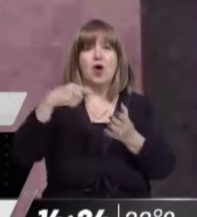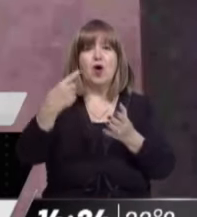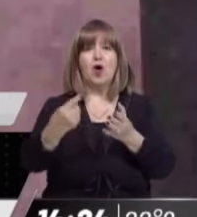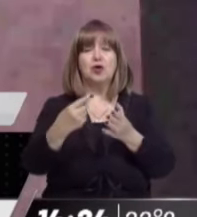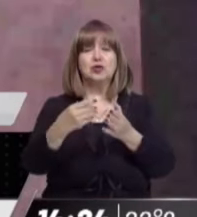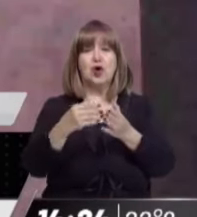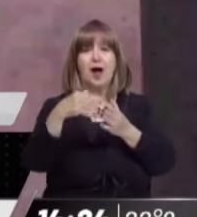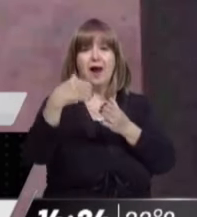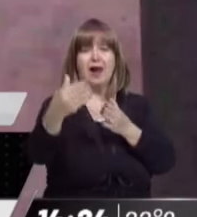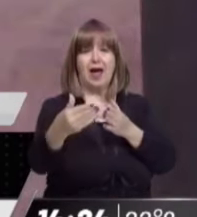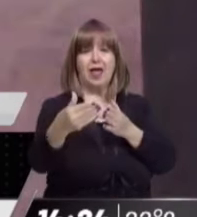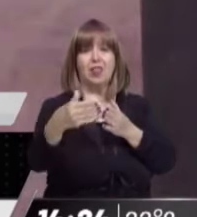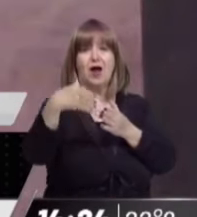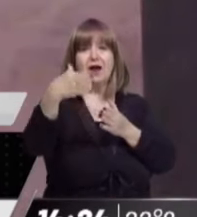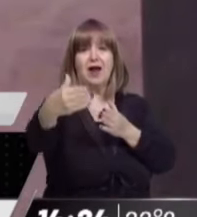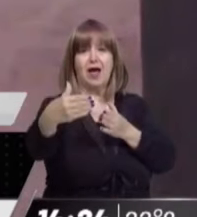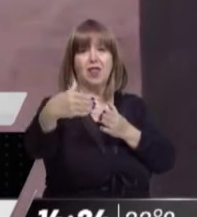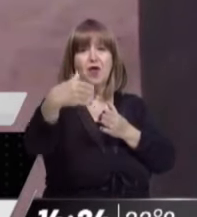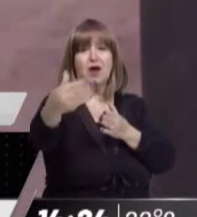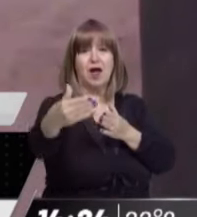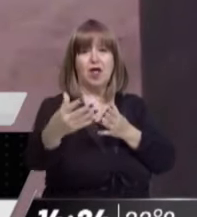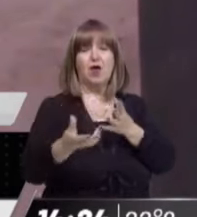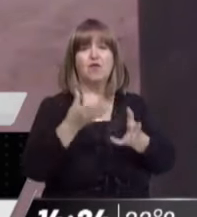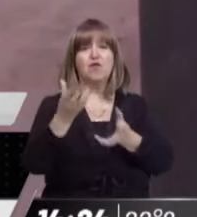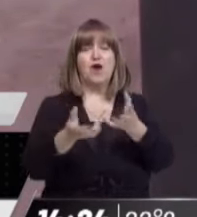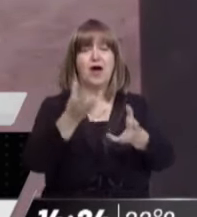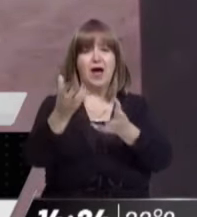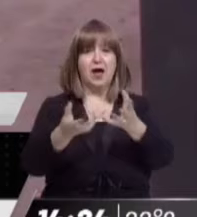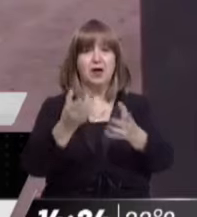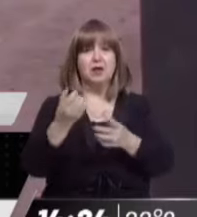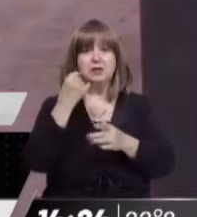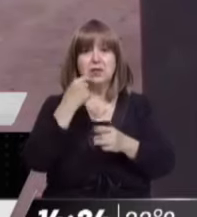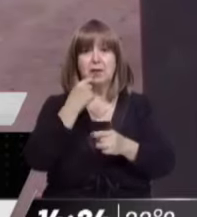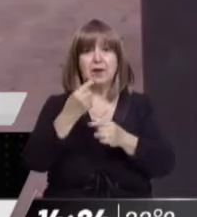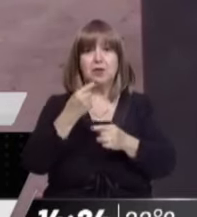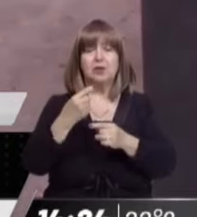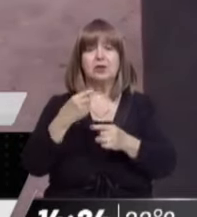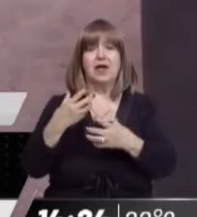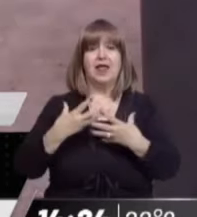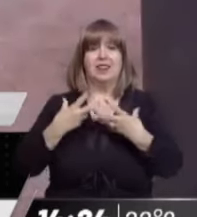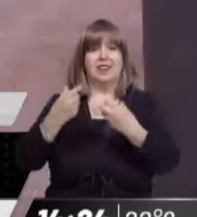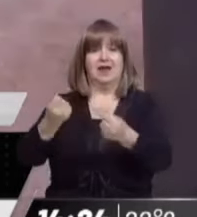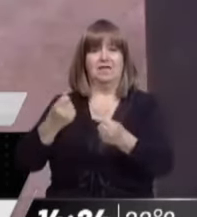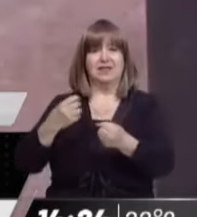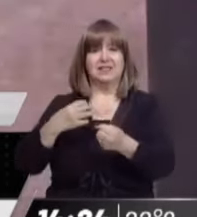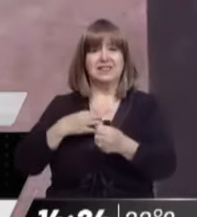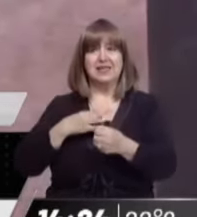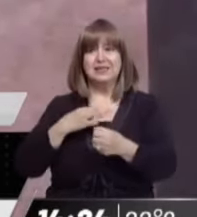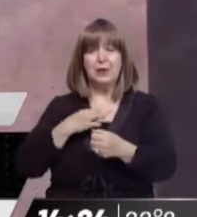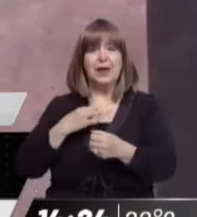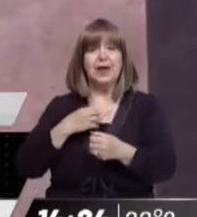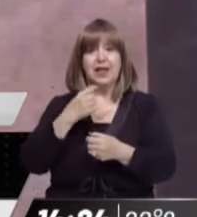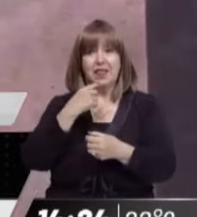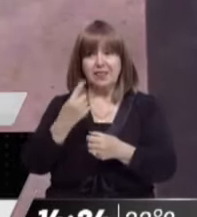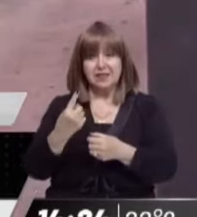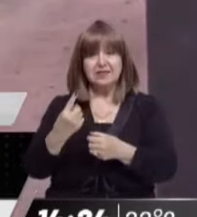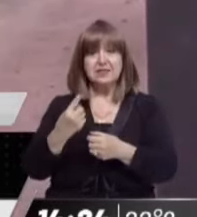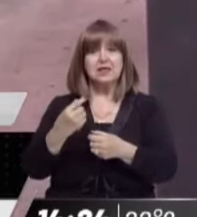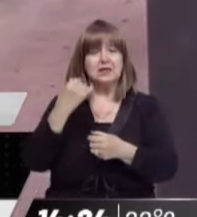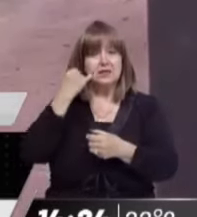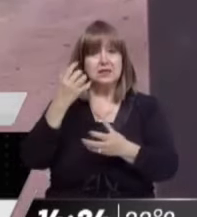otro depósito, además del que ya estaba en llamas. Estuvimos hablando recién con personal de Defensa Civil de la Municipalidad de Las Heras y nos decía eso, y